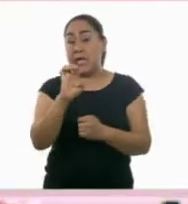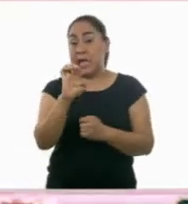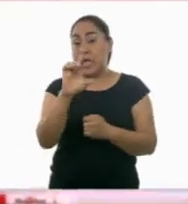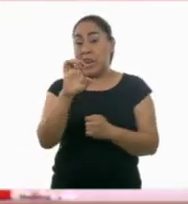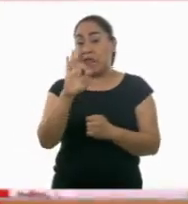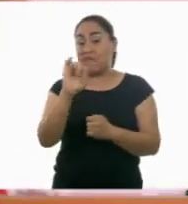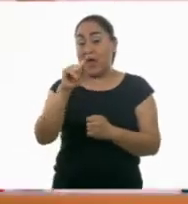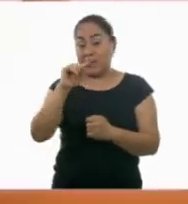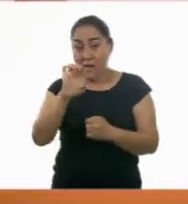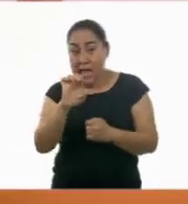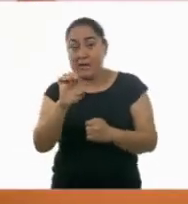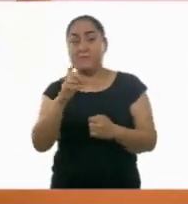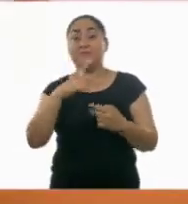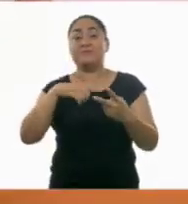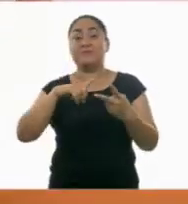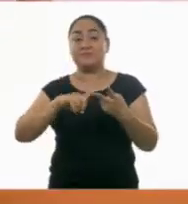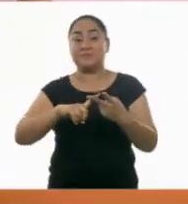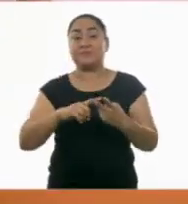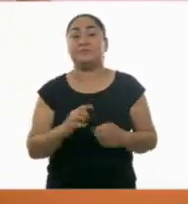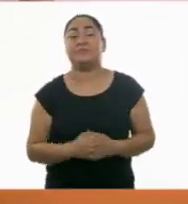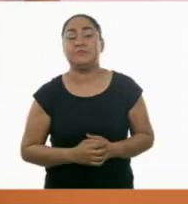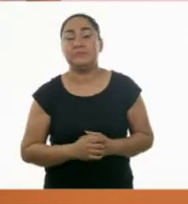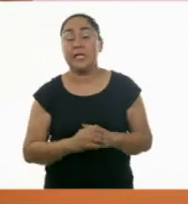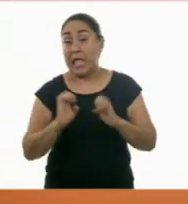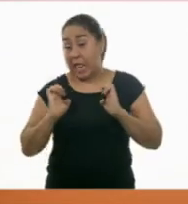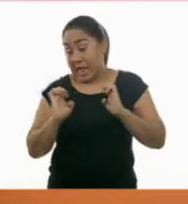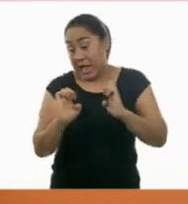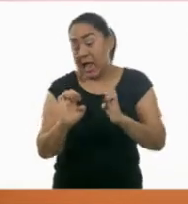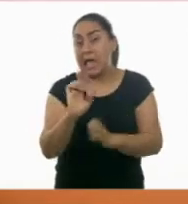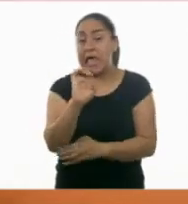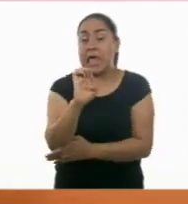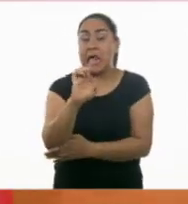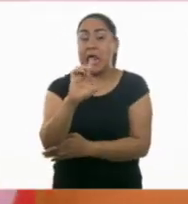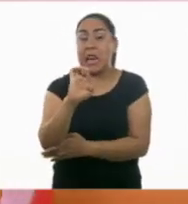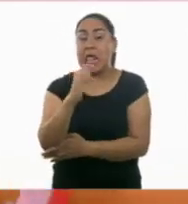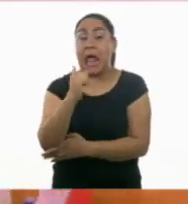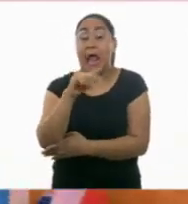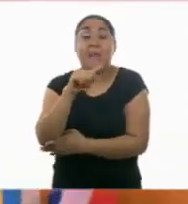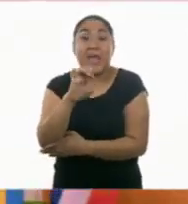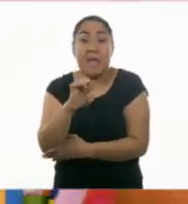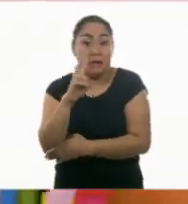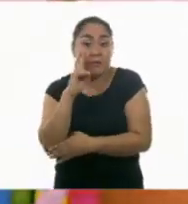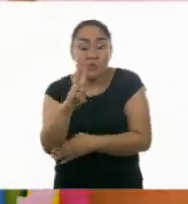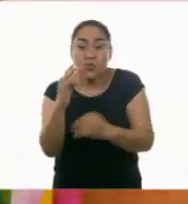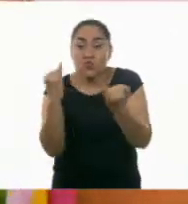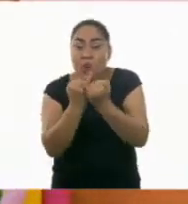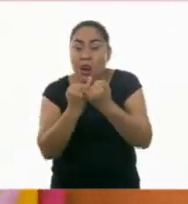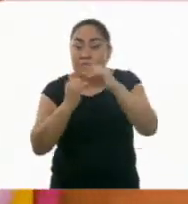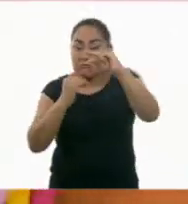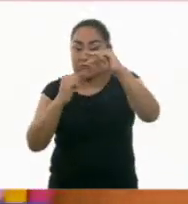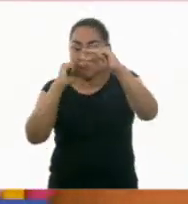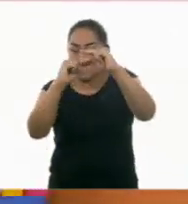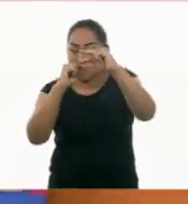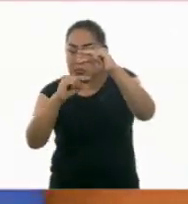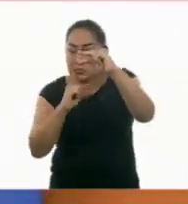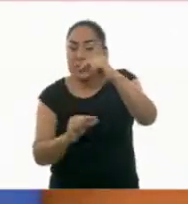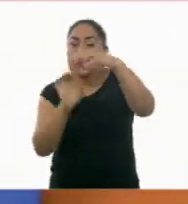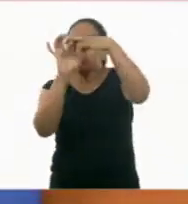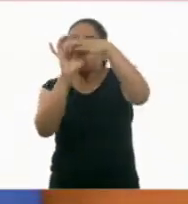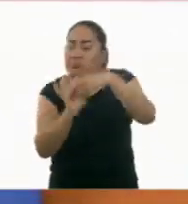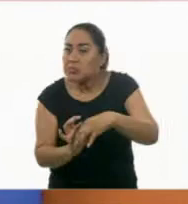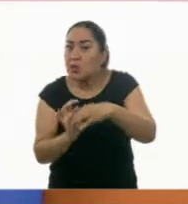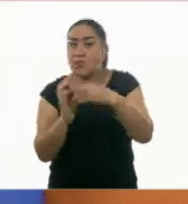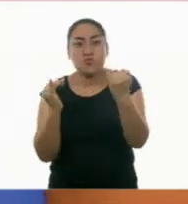ante. Y elegante también termina con ante. Y así tenemos palabras muy parecidas, que suenan